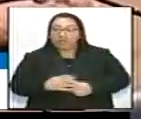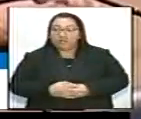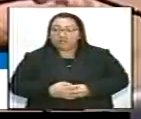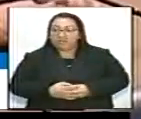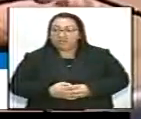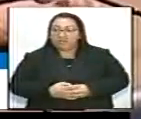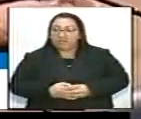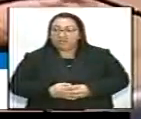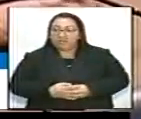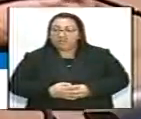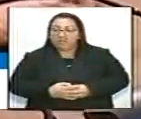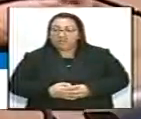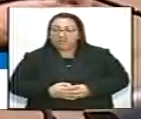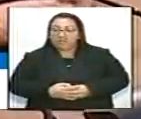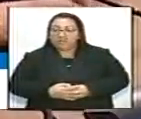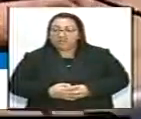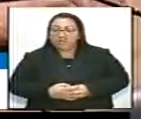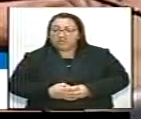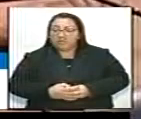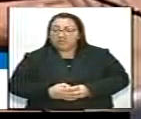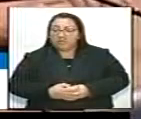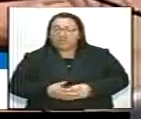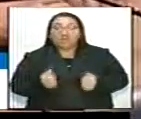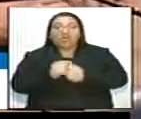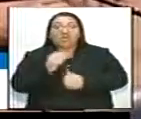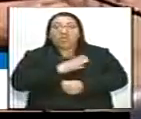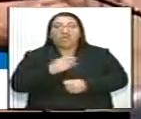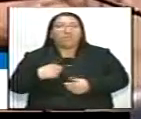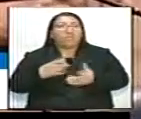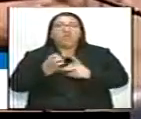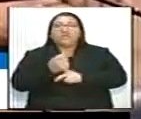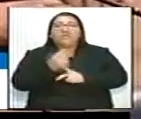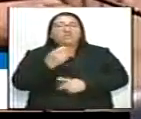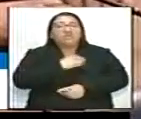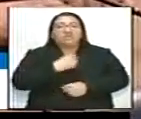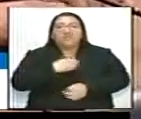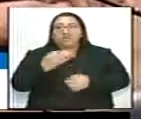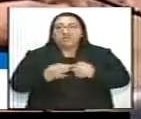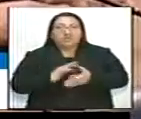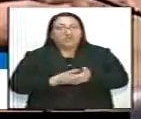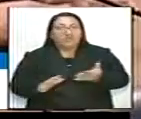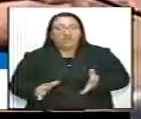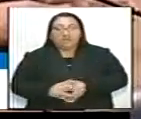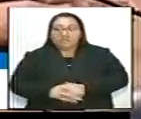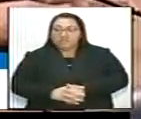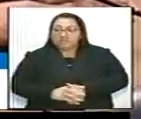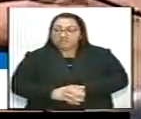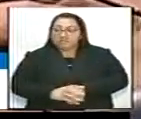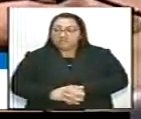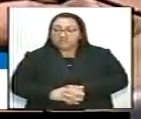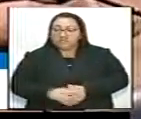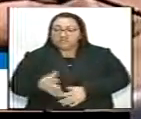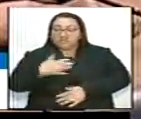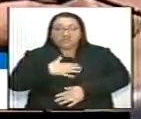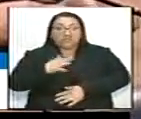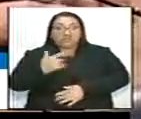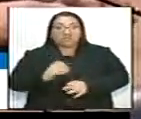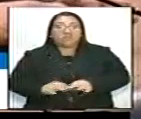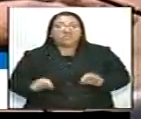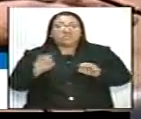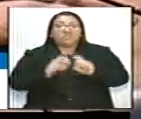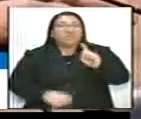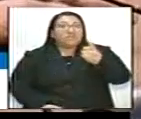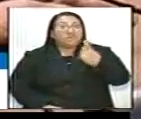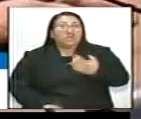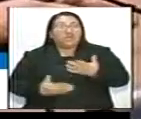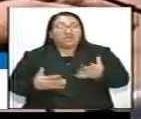y nos hacen entrever que el desgobierno ha alcanzado al Ministerio de Justicia. Y por lo tanto, a mí me parece fundamental que una de las